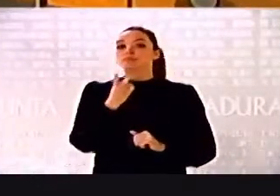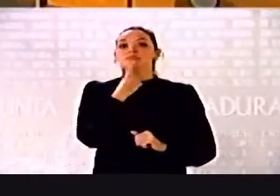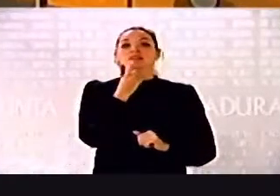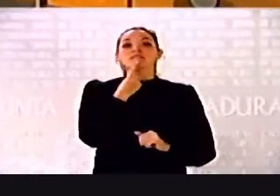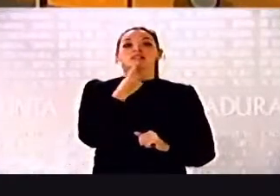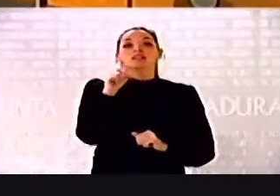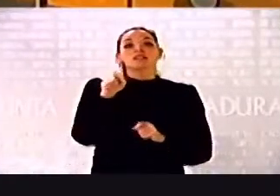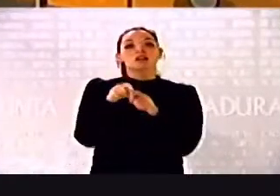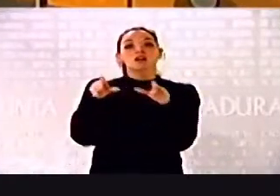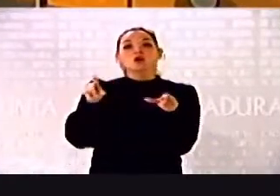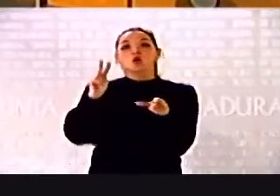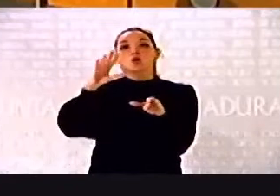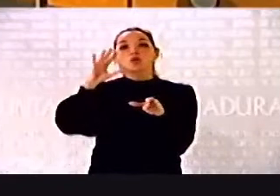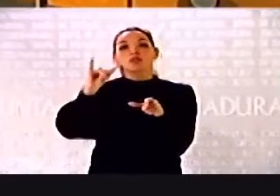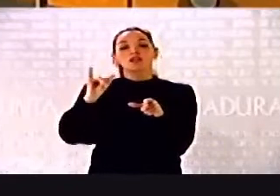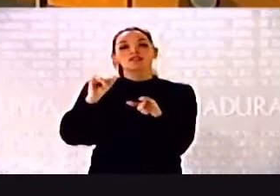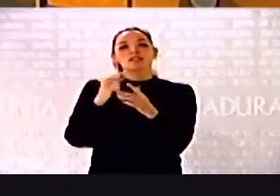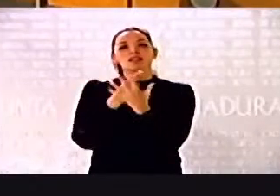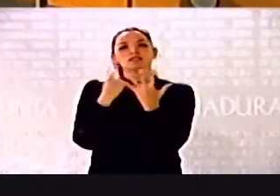Sí.